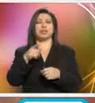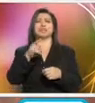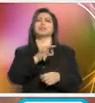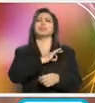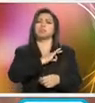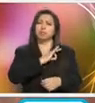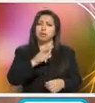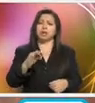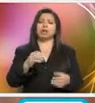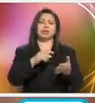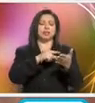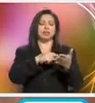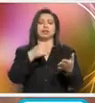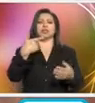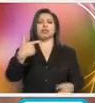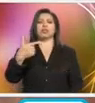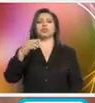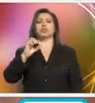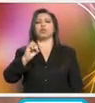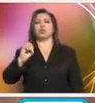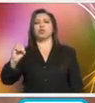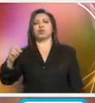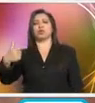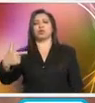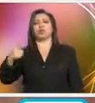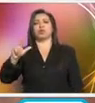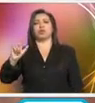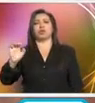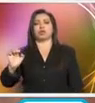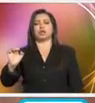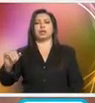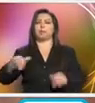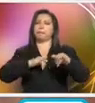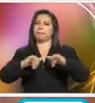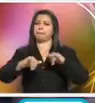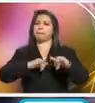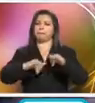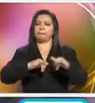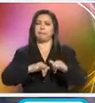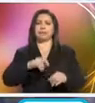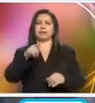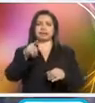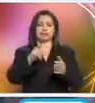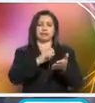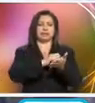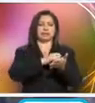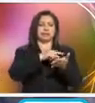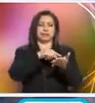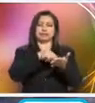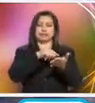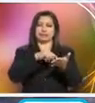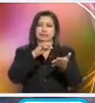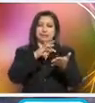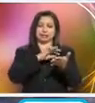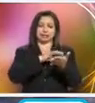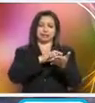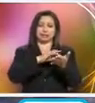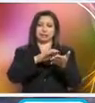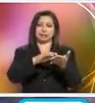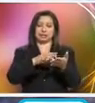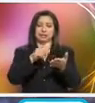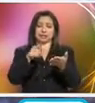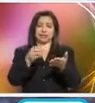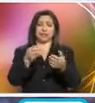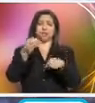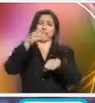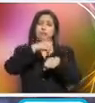Maps. Ustedes al abrir Google Maps en su teléfono o en su tableta, lo que van a poner es, por ejemplo, si pongo la palabra